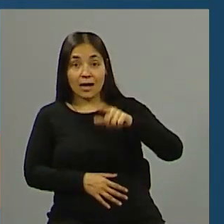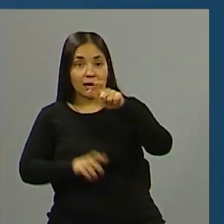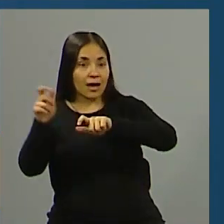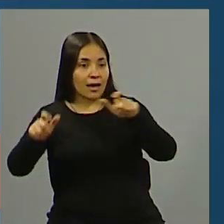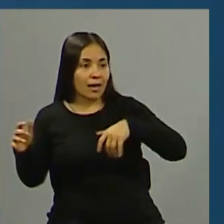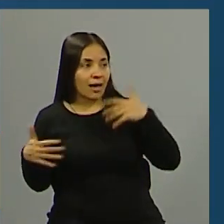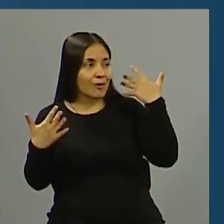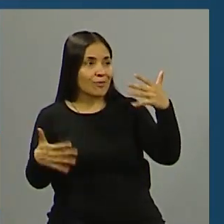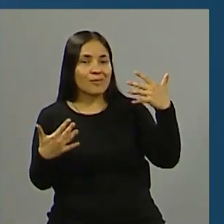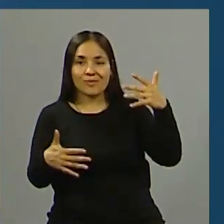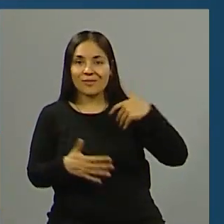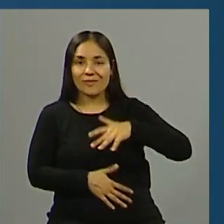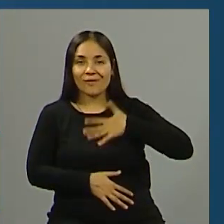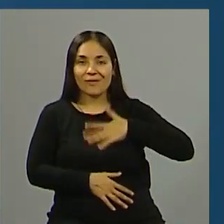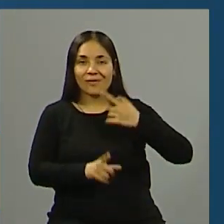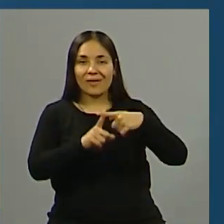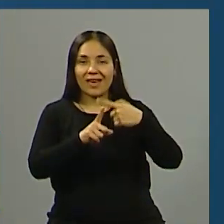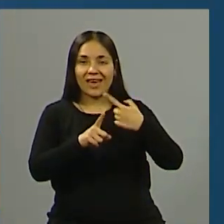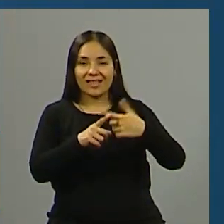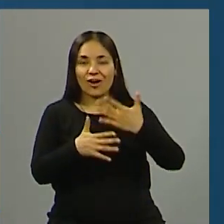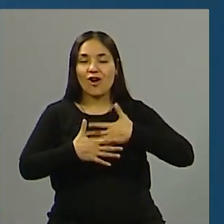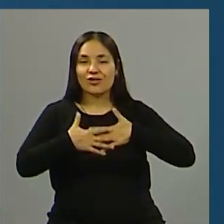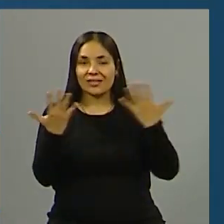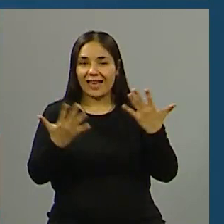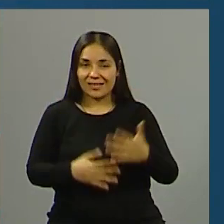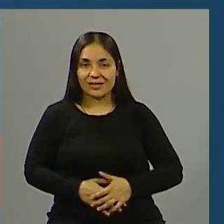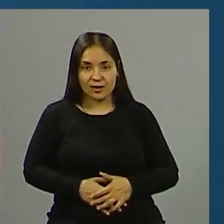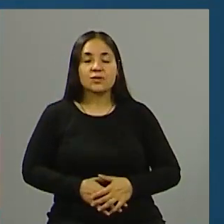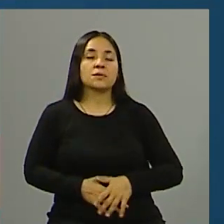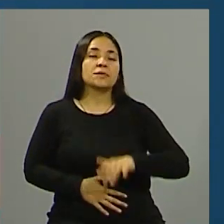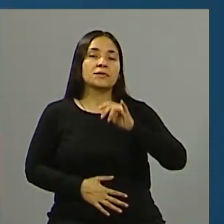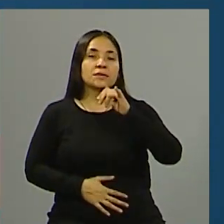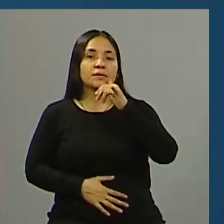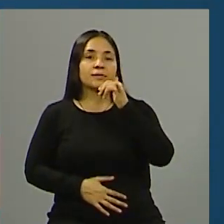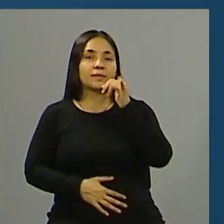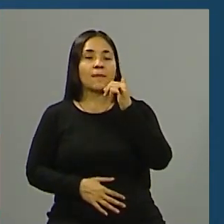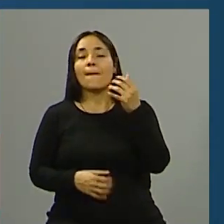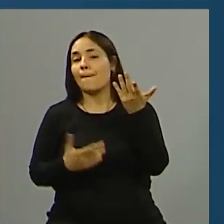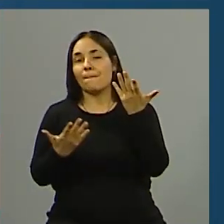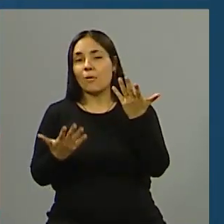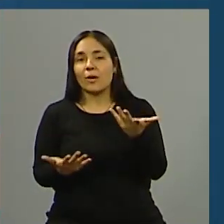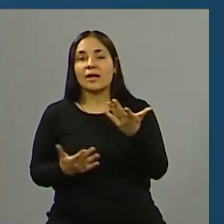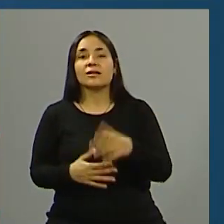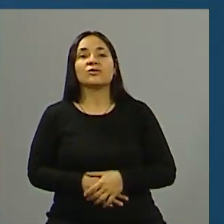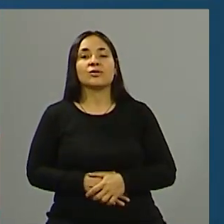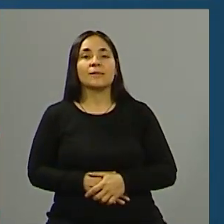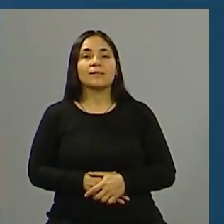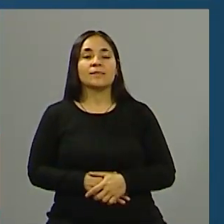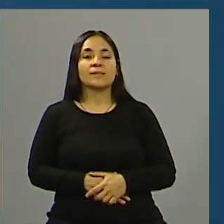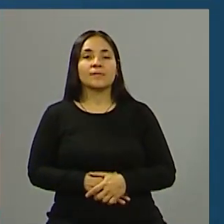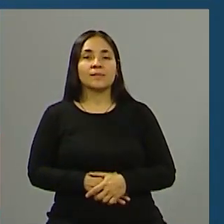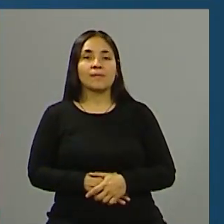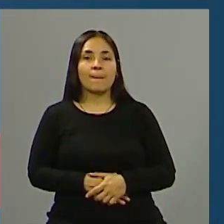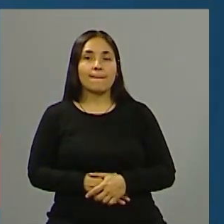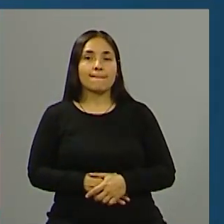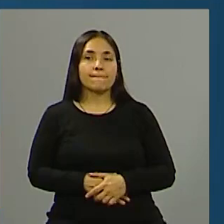Nosotros estamos planteando, por eso sostenemos de que hay